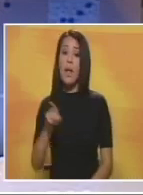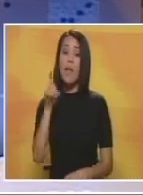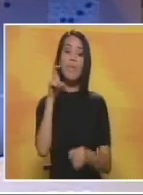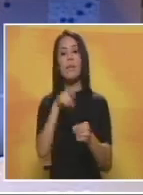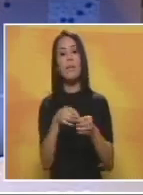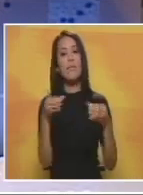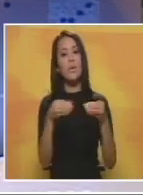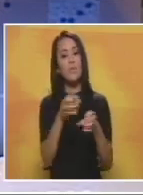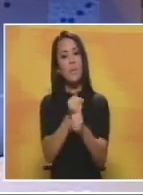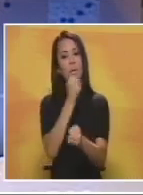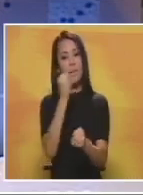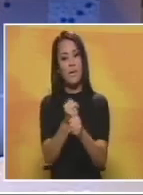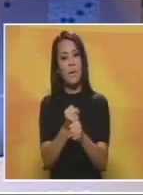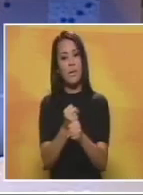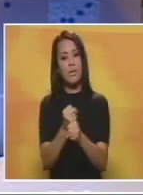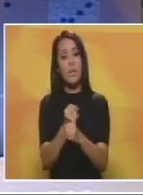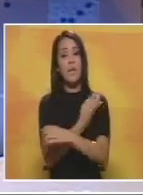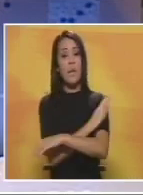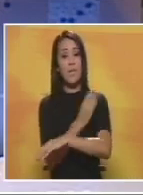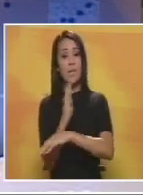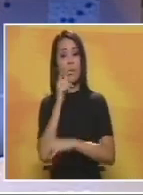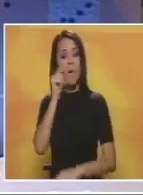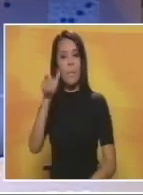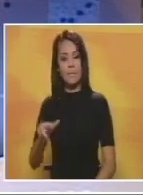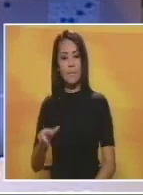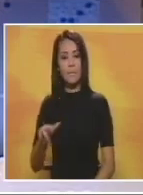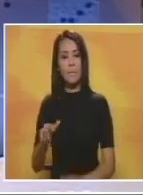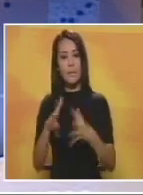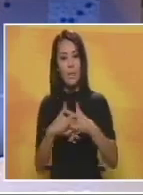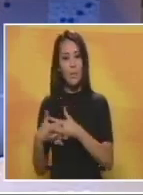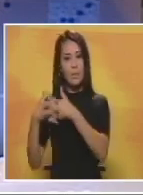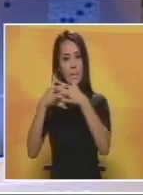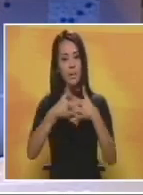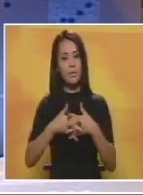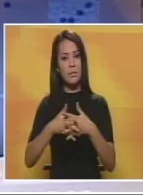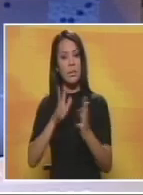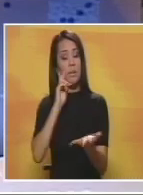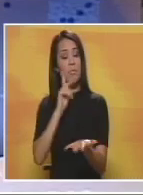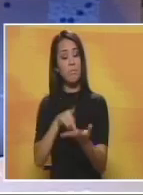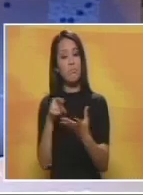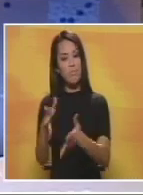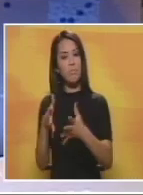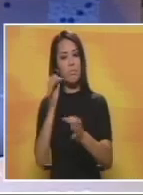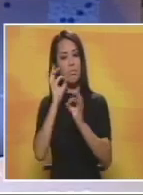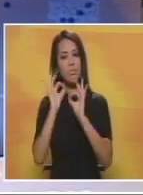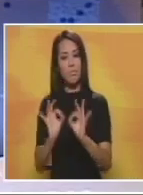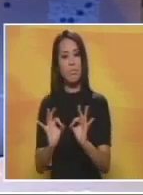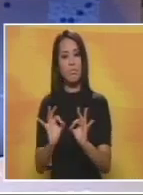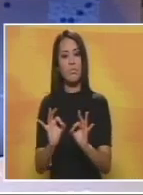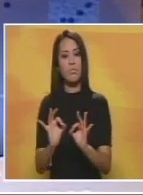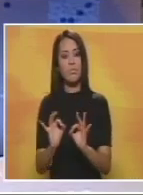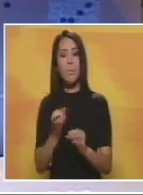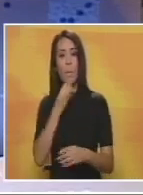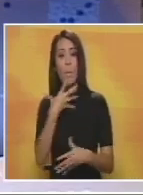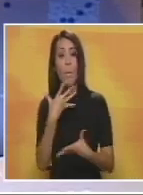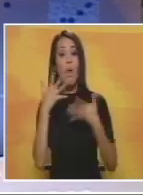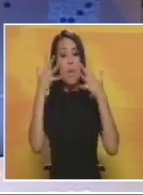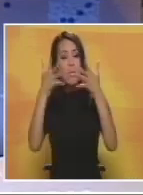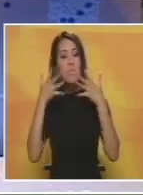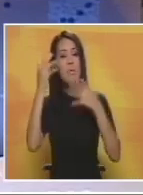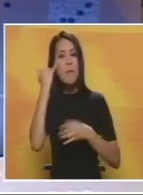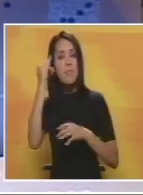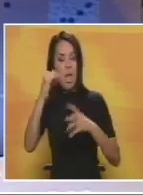del equipo de trabajo del biólogo estadounidense James Allison, quien se alzó con este reconocimiento por su contribución a